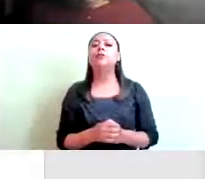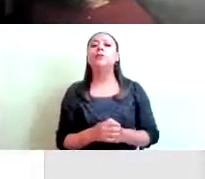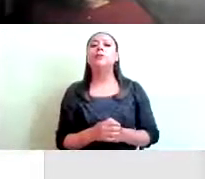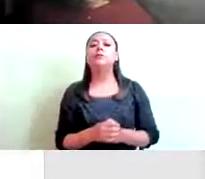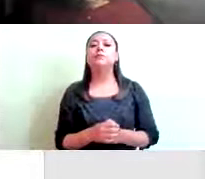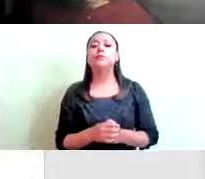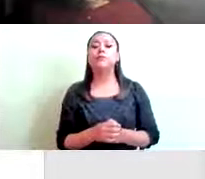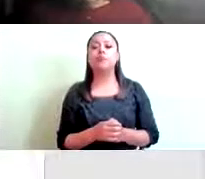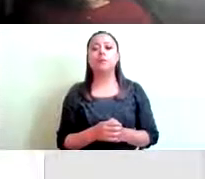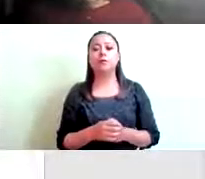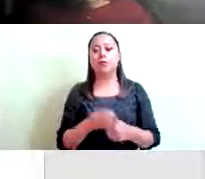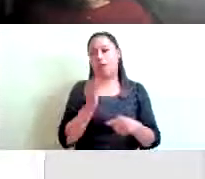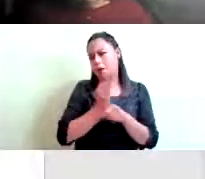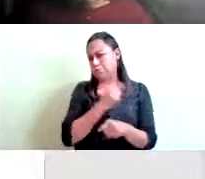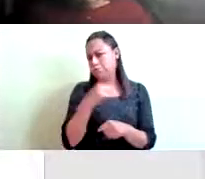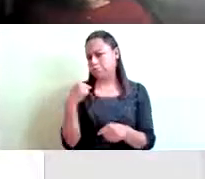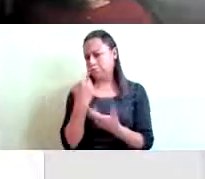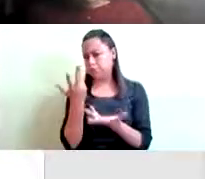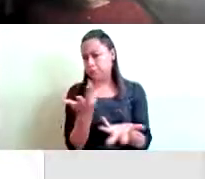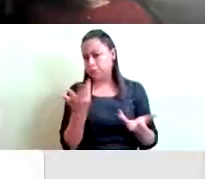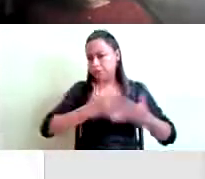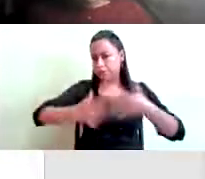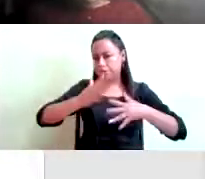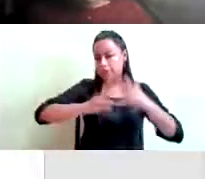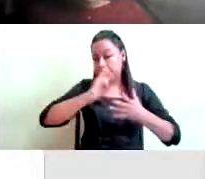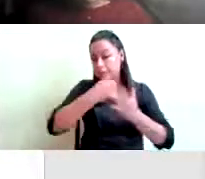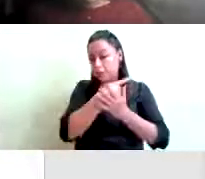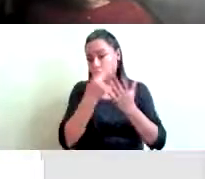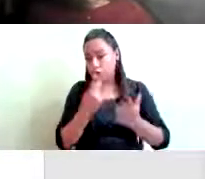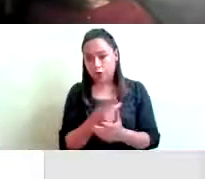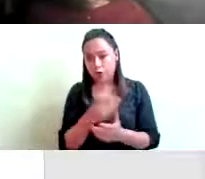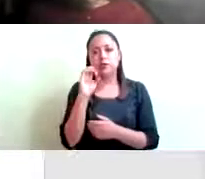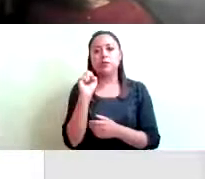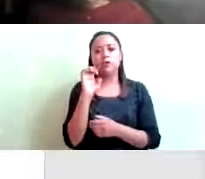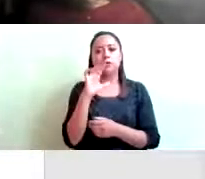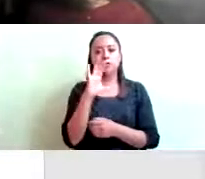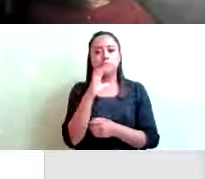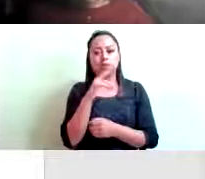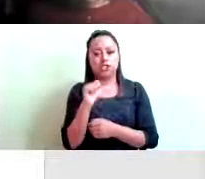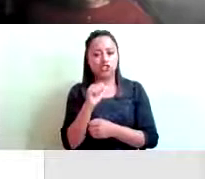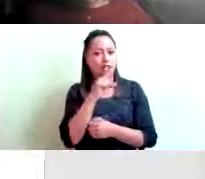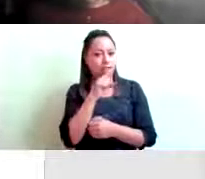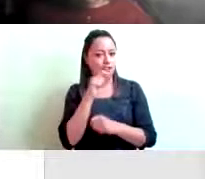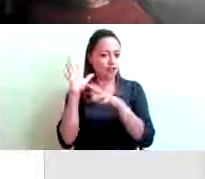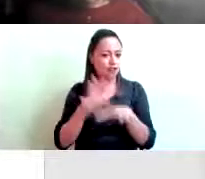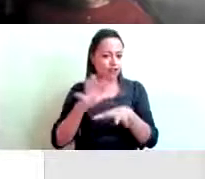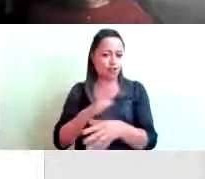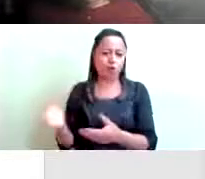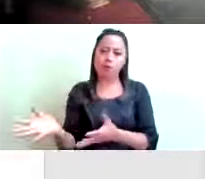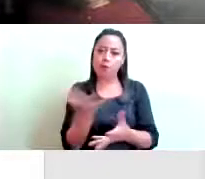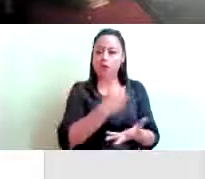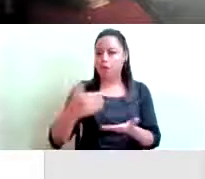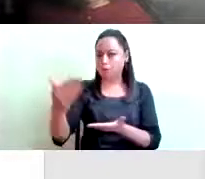cuál es la ejecución que ha tenido estos programas de cosecha y gestión de lluvia, pues aún